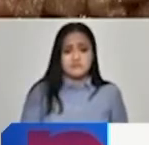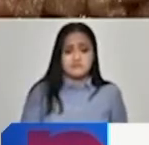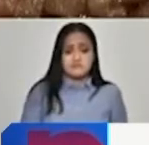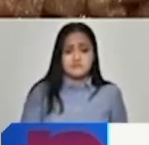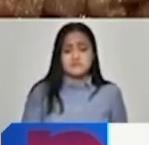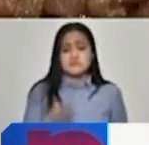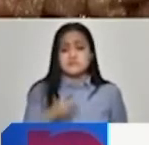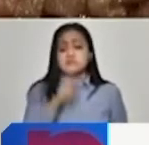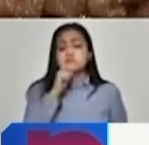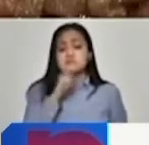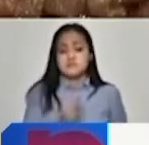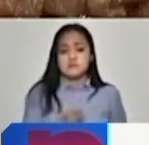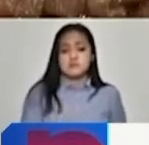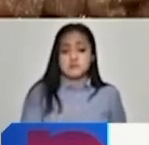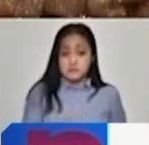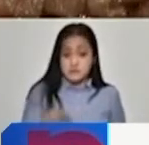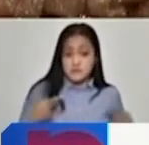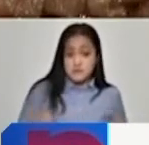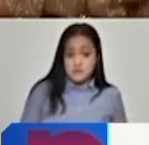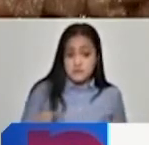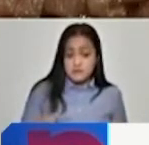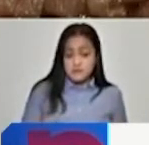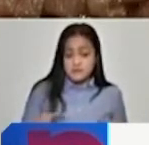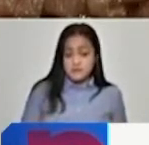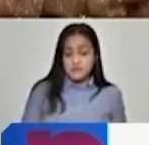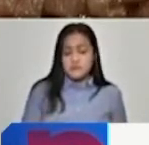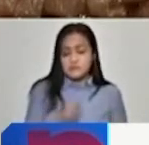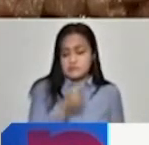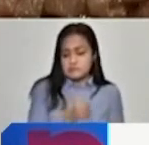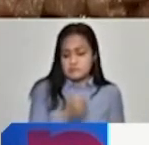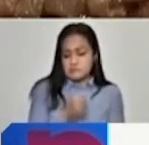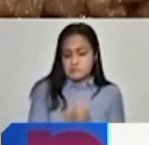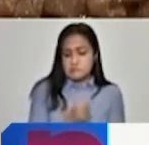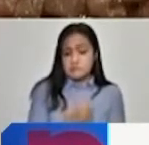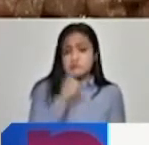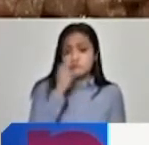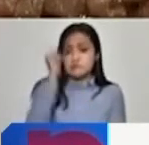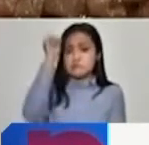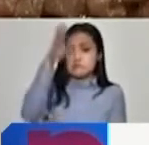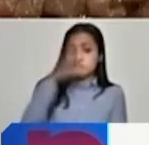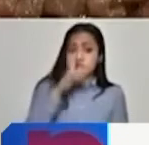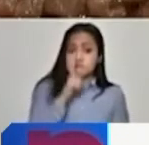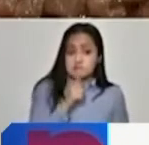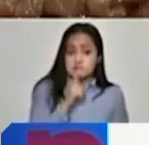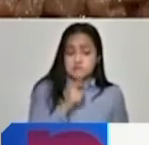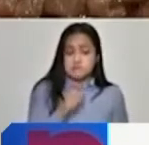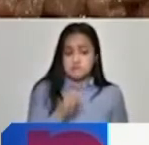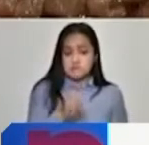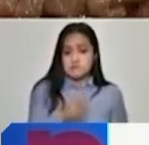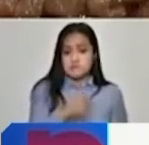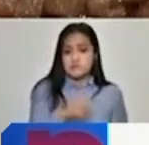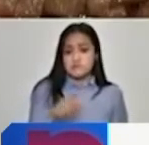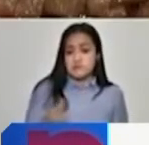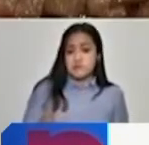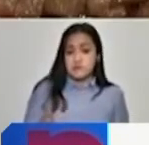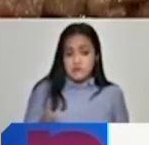Pero también esa gente va a exigir alumbrado público en sus